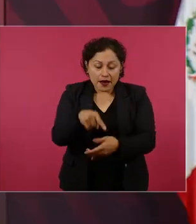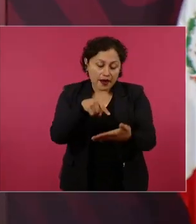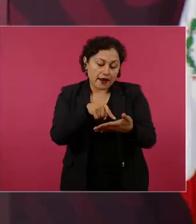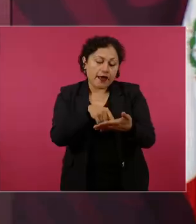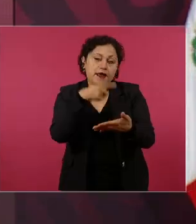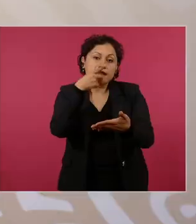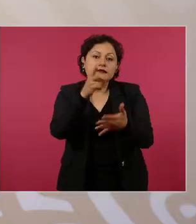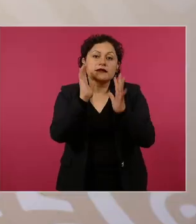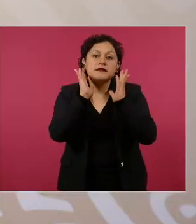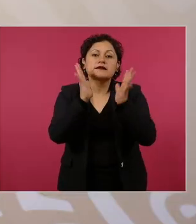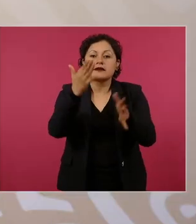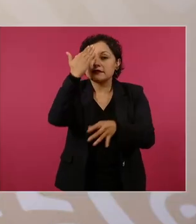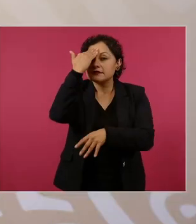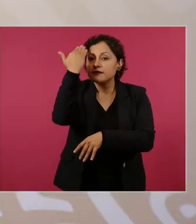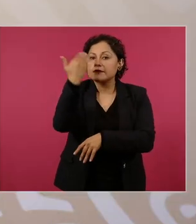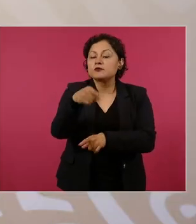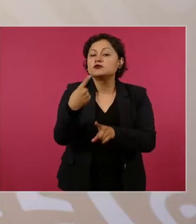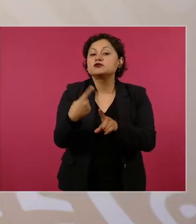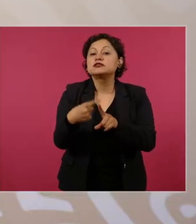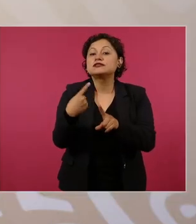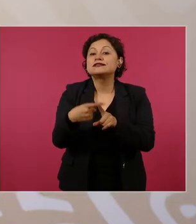y el juez